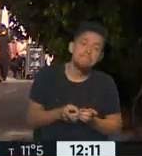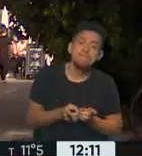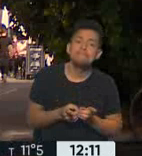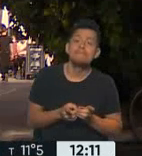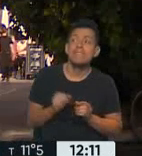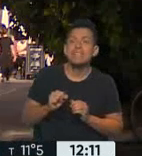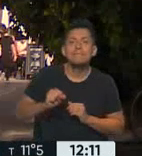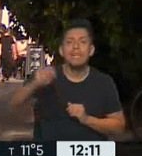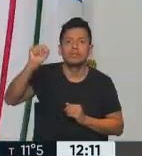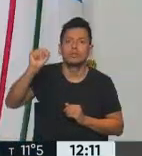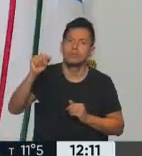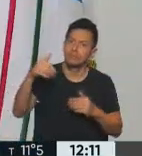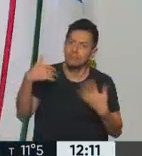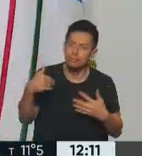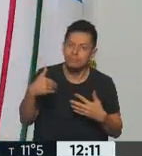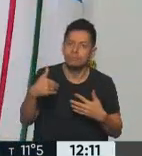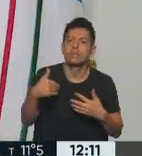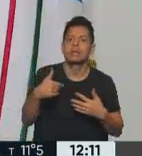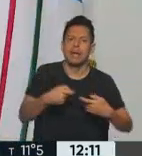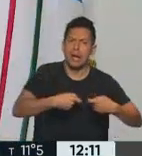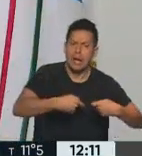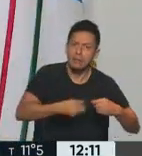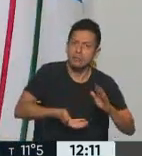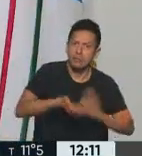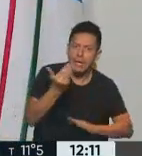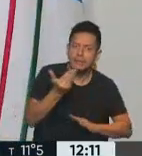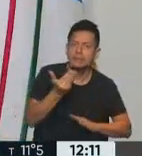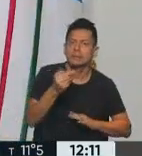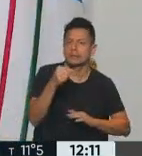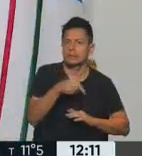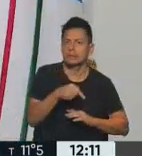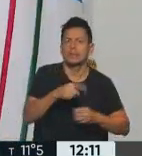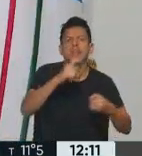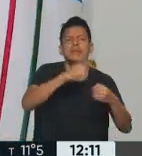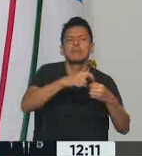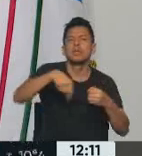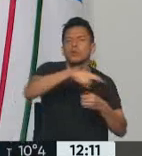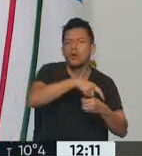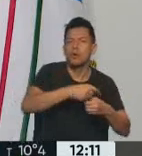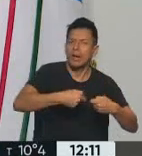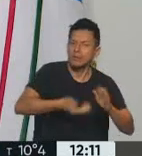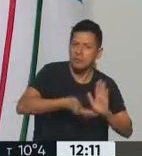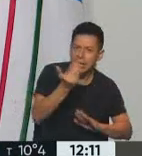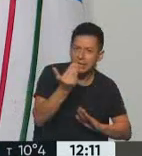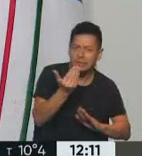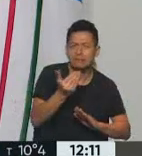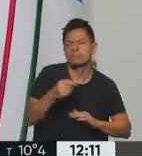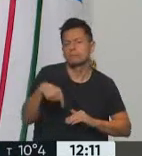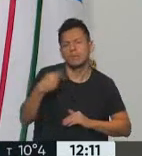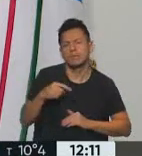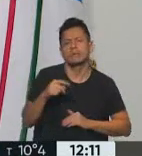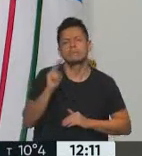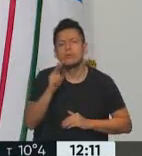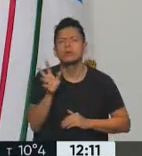de la inflación, o sea, los costos que han incrementado, así es lo que mencionan las petroleras, y nosotros como estacioneros lo vemos día a día, que nuestros